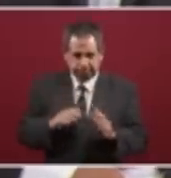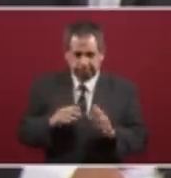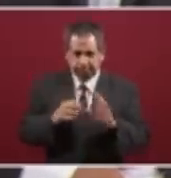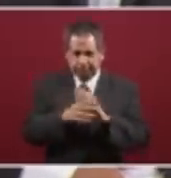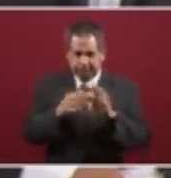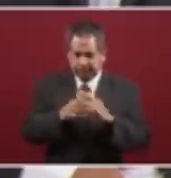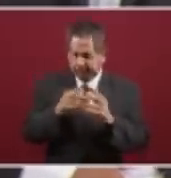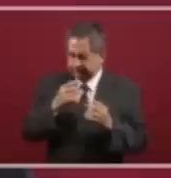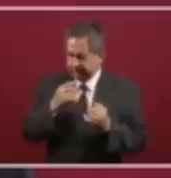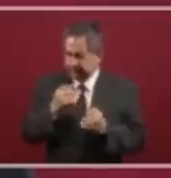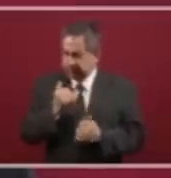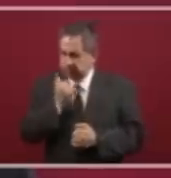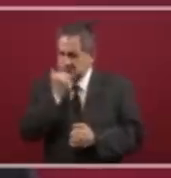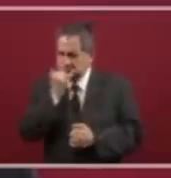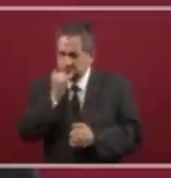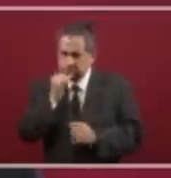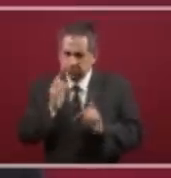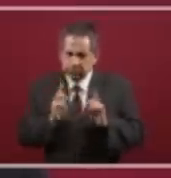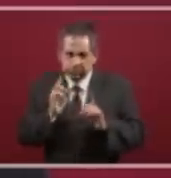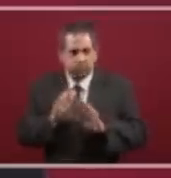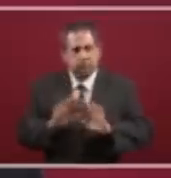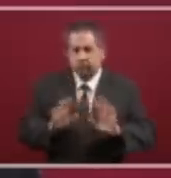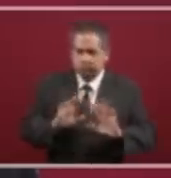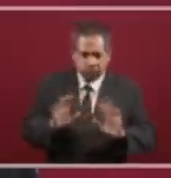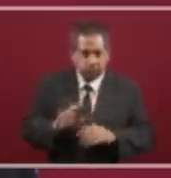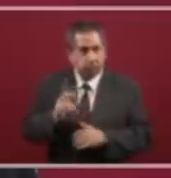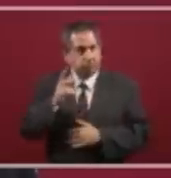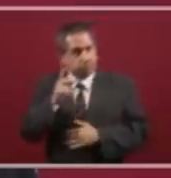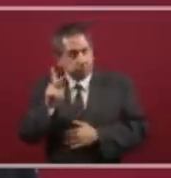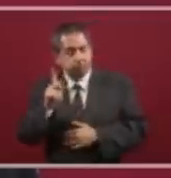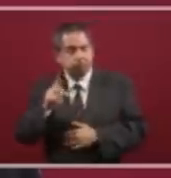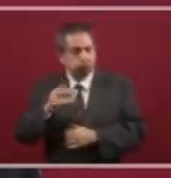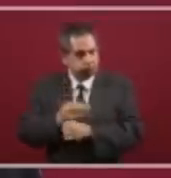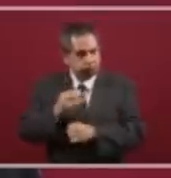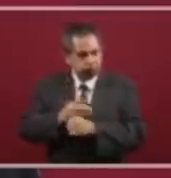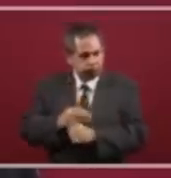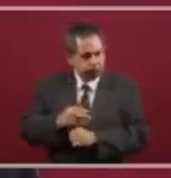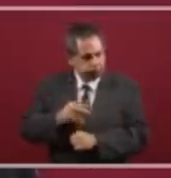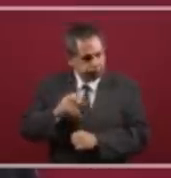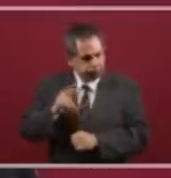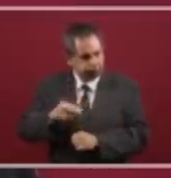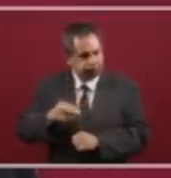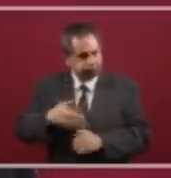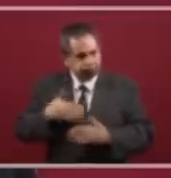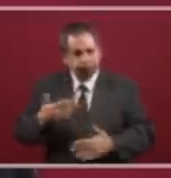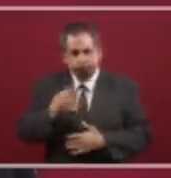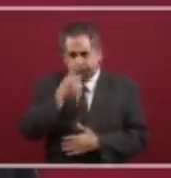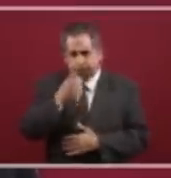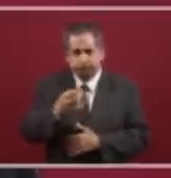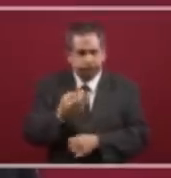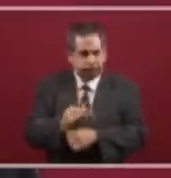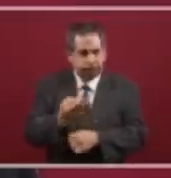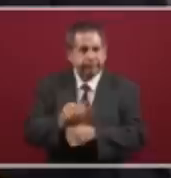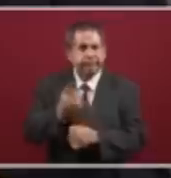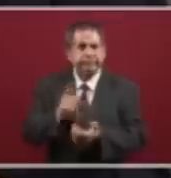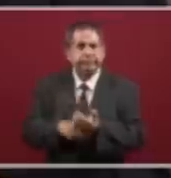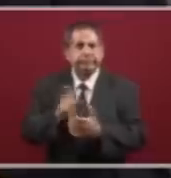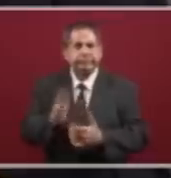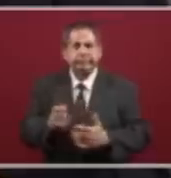conjeturas pero si puedo decirles que ahora no hay